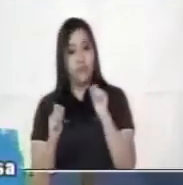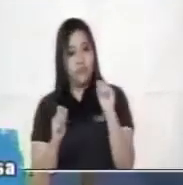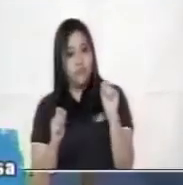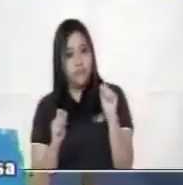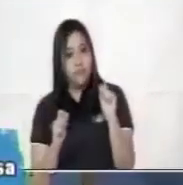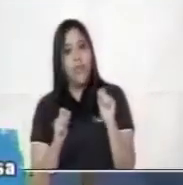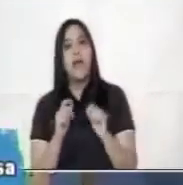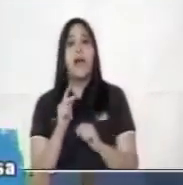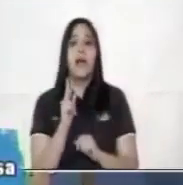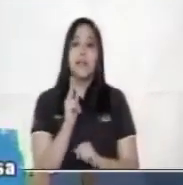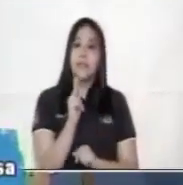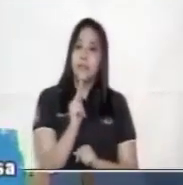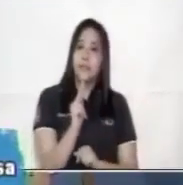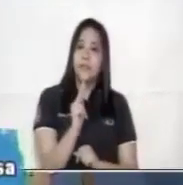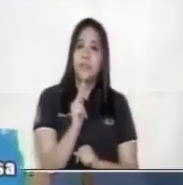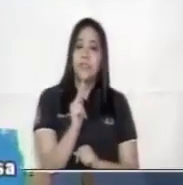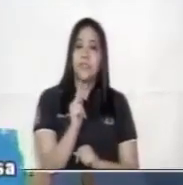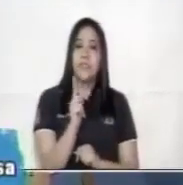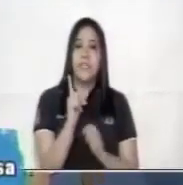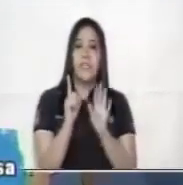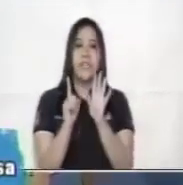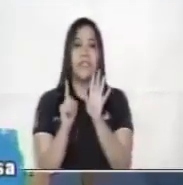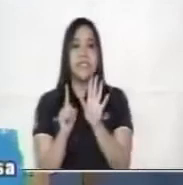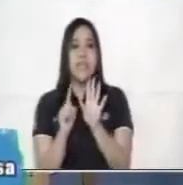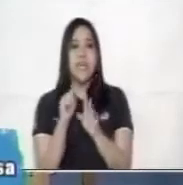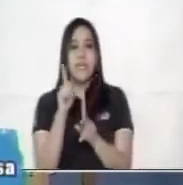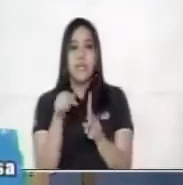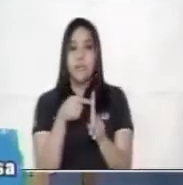Y es 6 positivo.